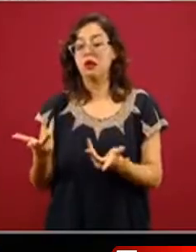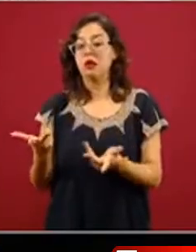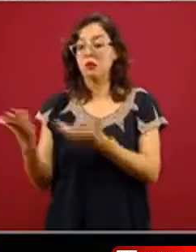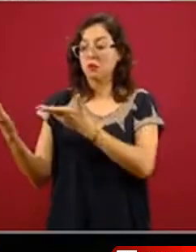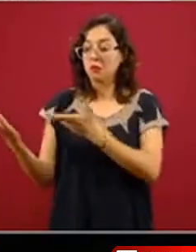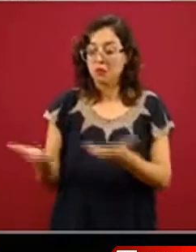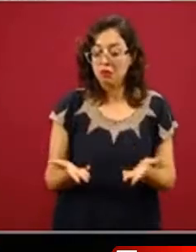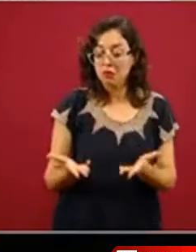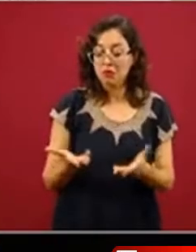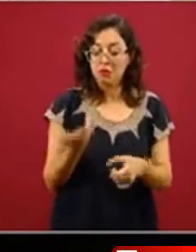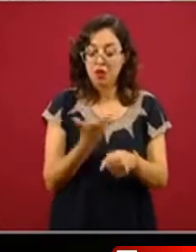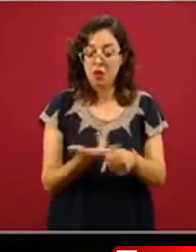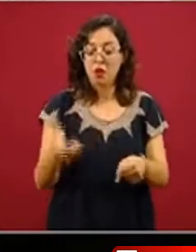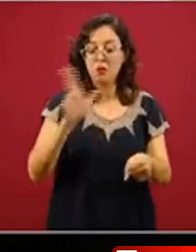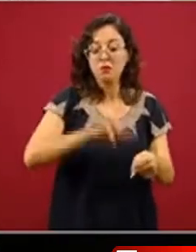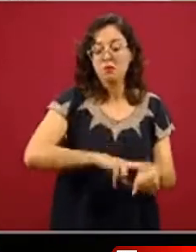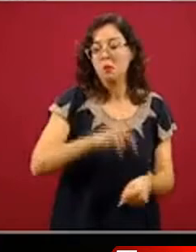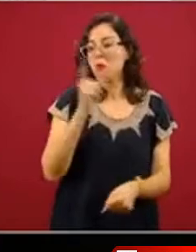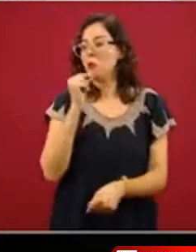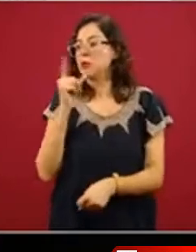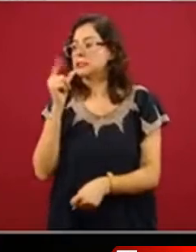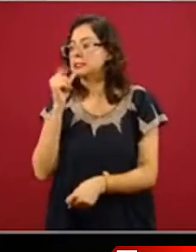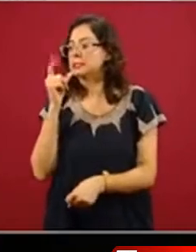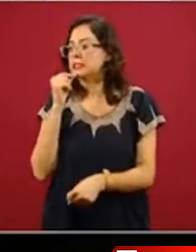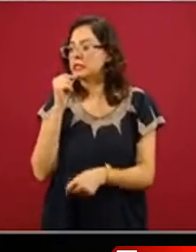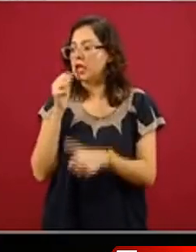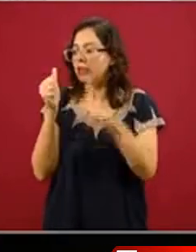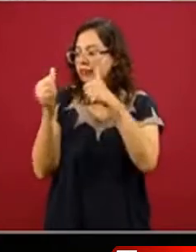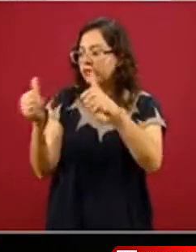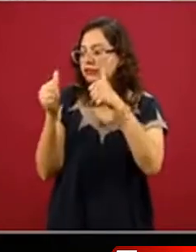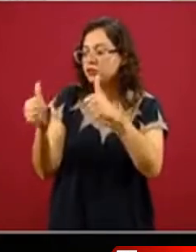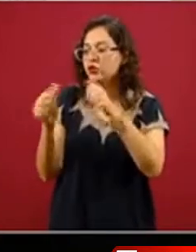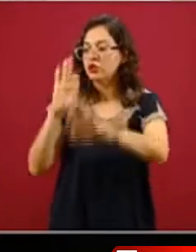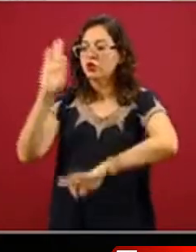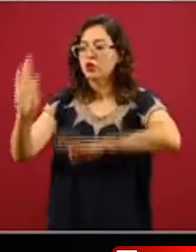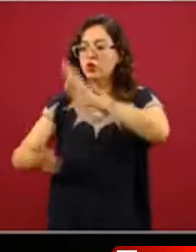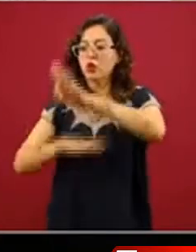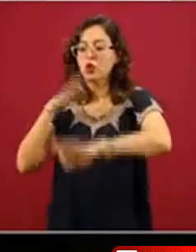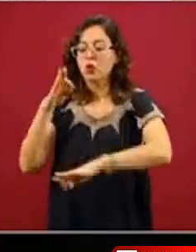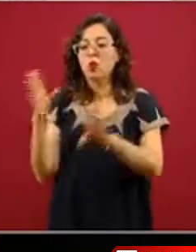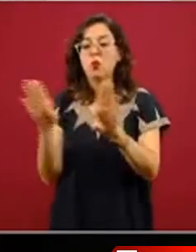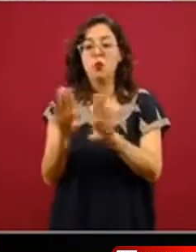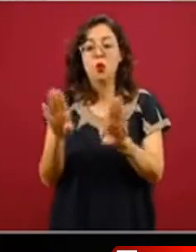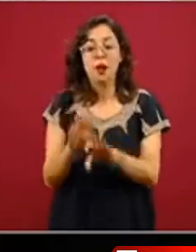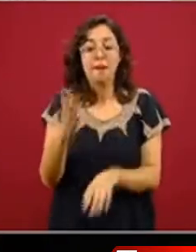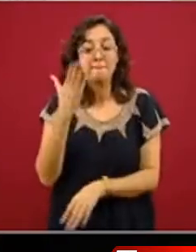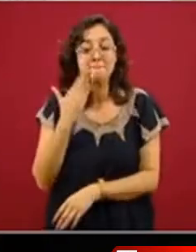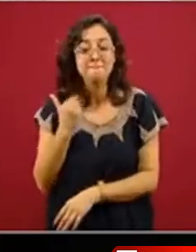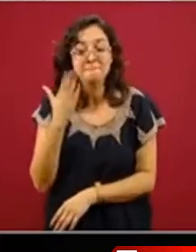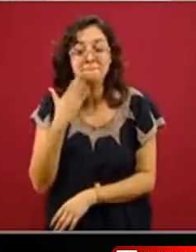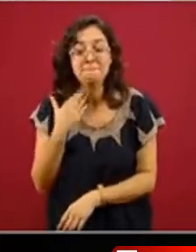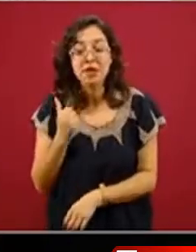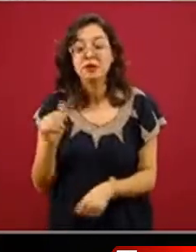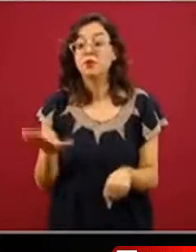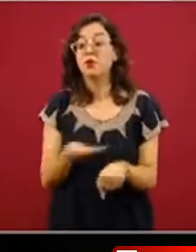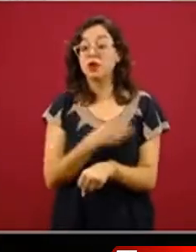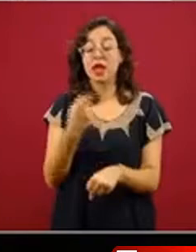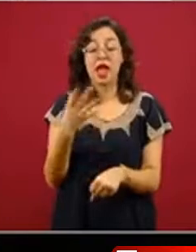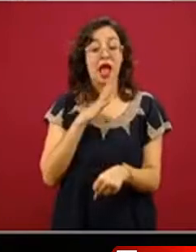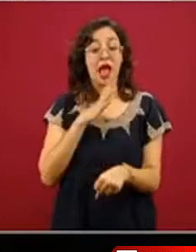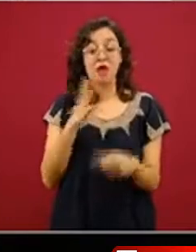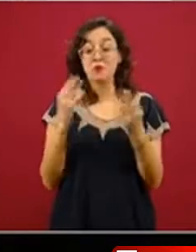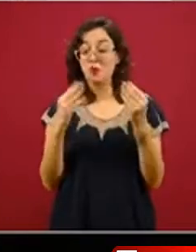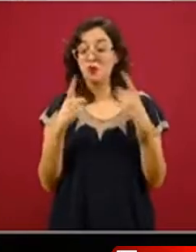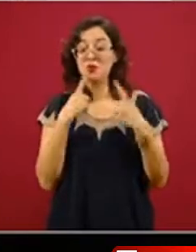salud? ¿Cómo se le capacita a ese personal para que sea amable? Porque las quejas que nos llegan